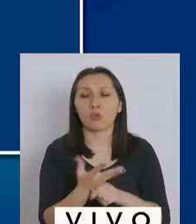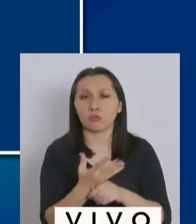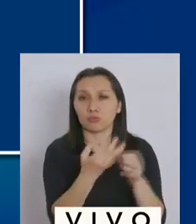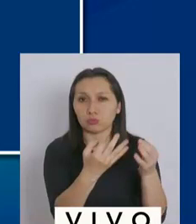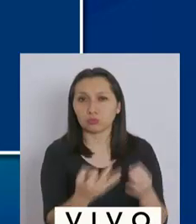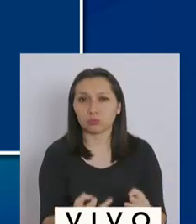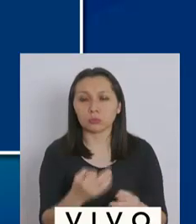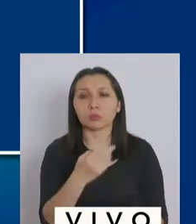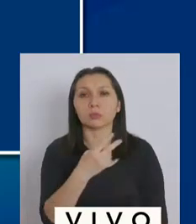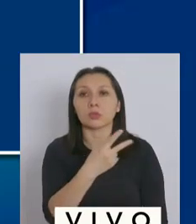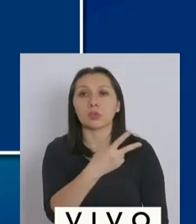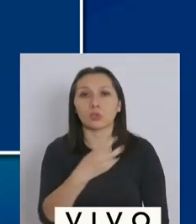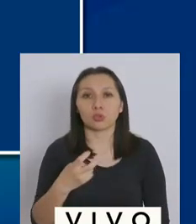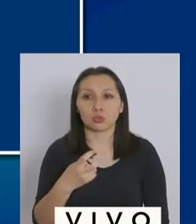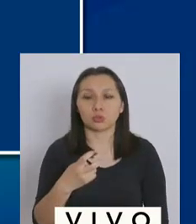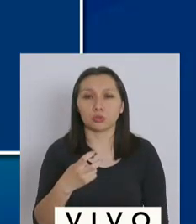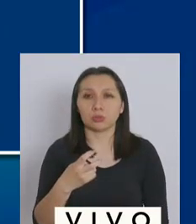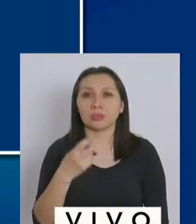total de